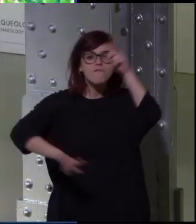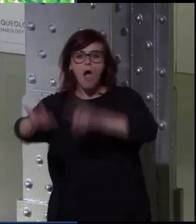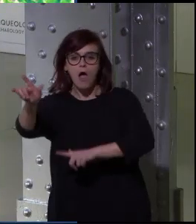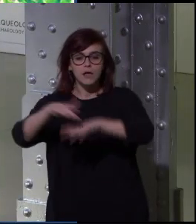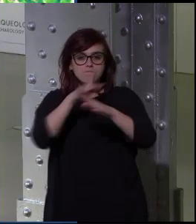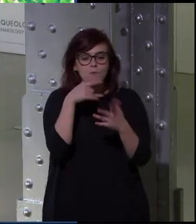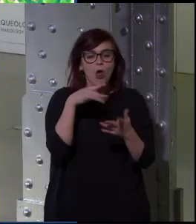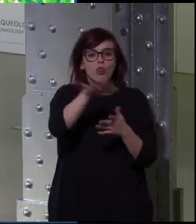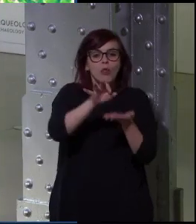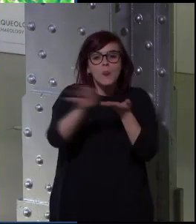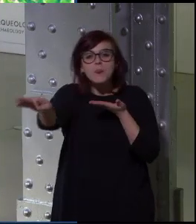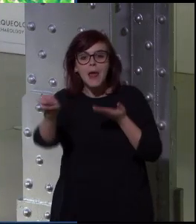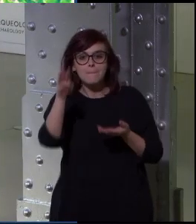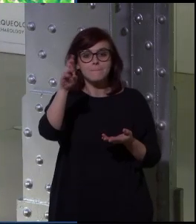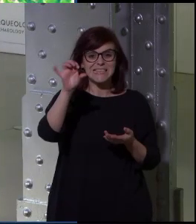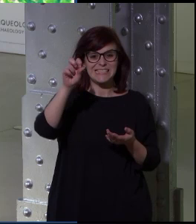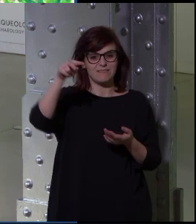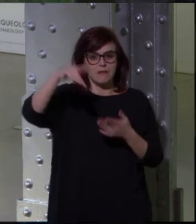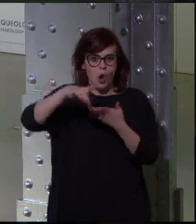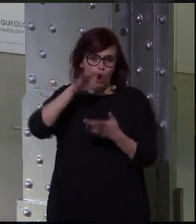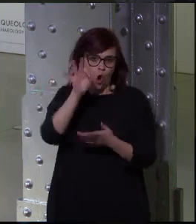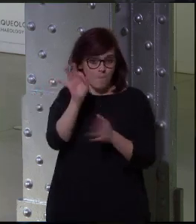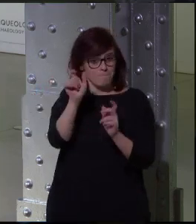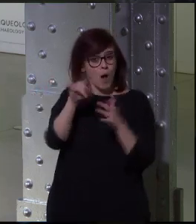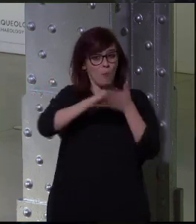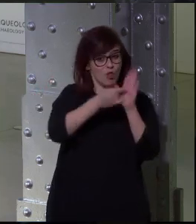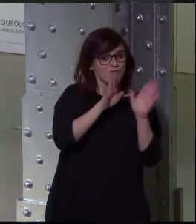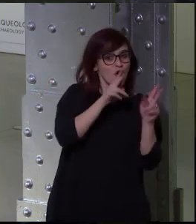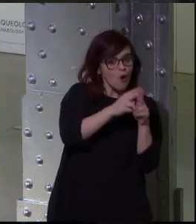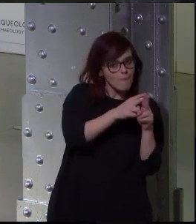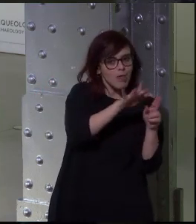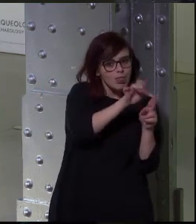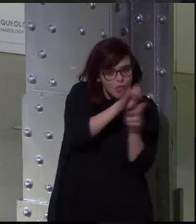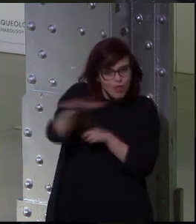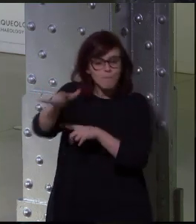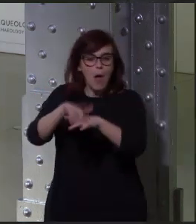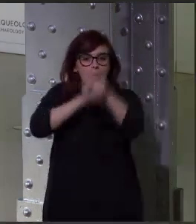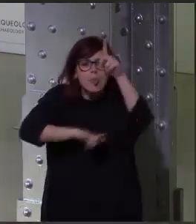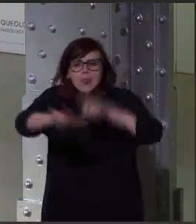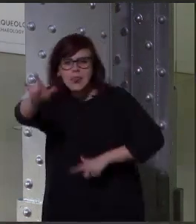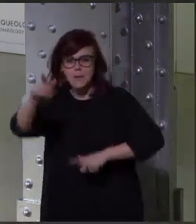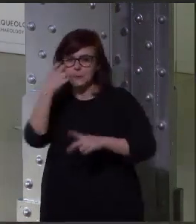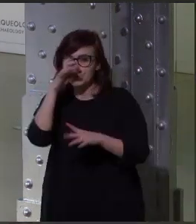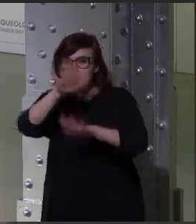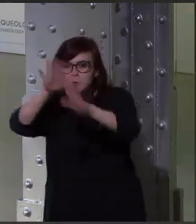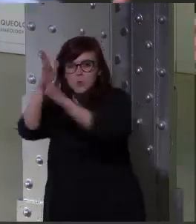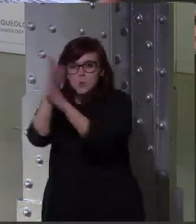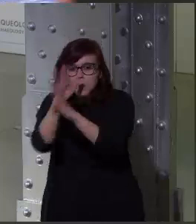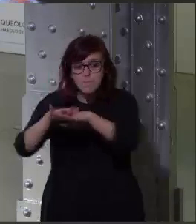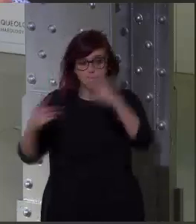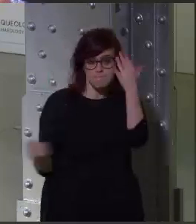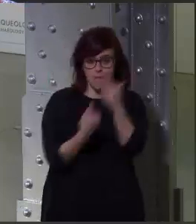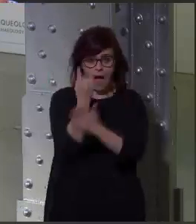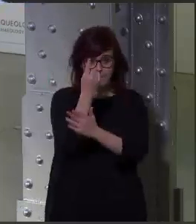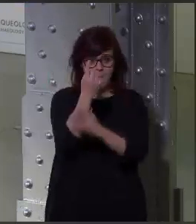lugares remotos, prístinos, intocados por el hombre, y eso es algo que cada vez es más difícil de encontrar. En este mapa, que lo